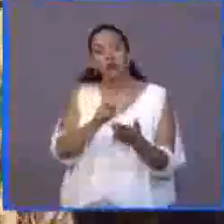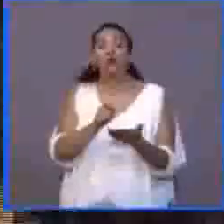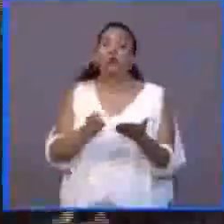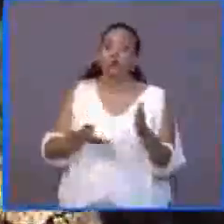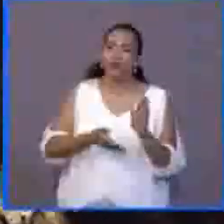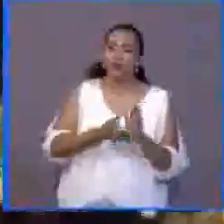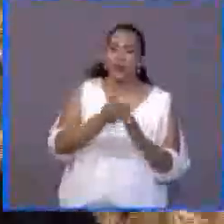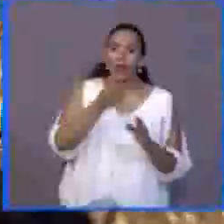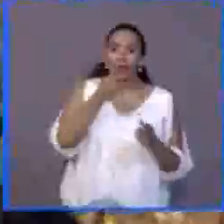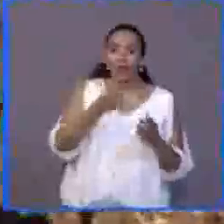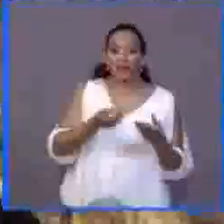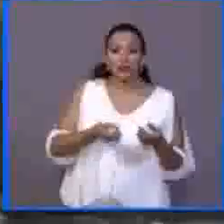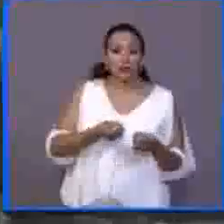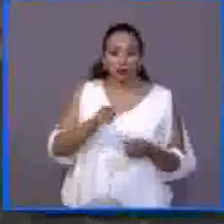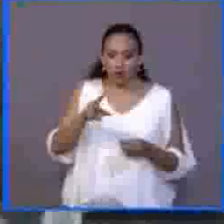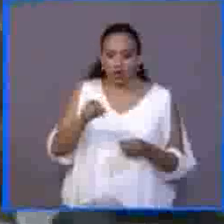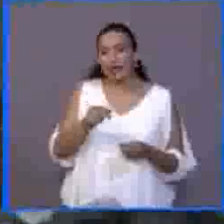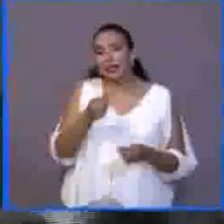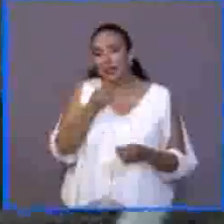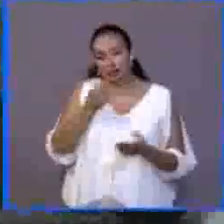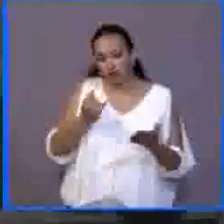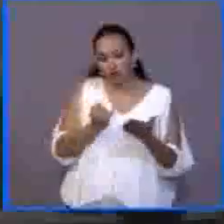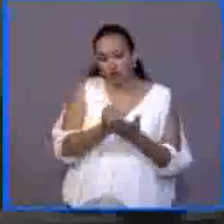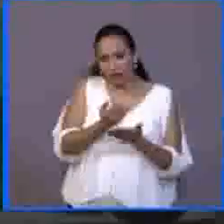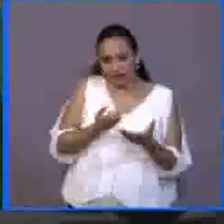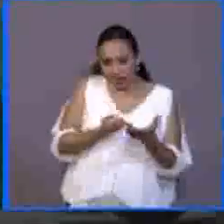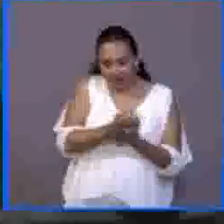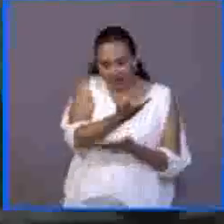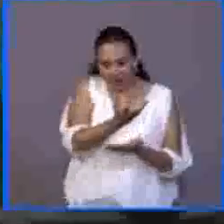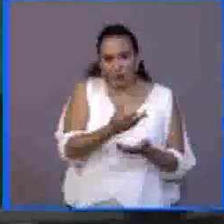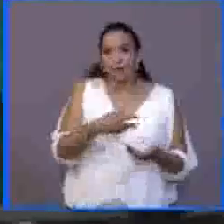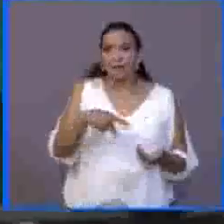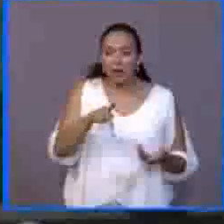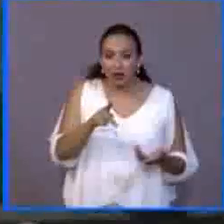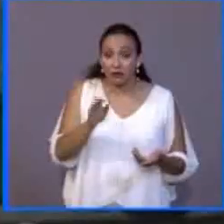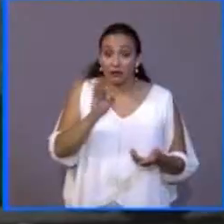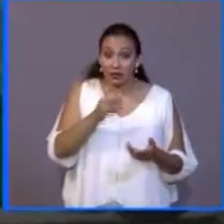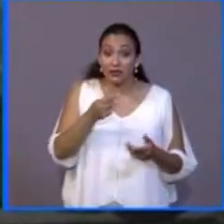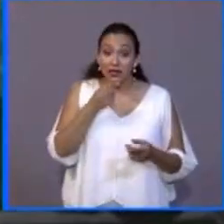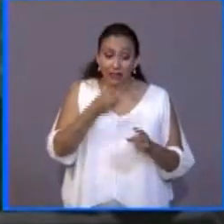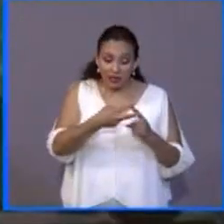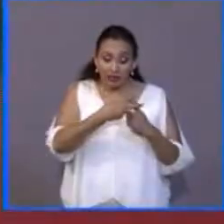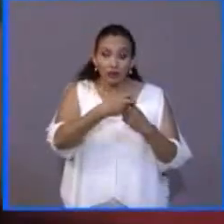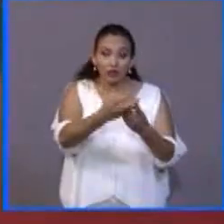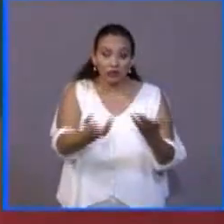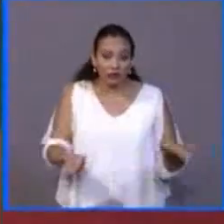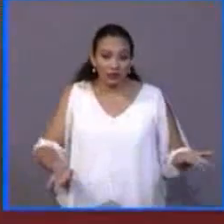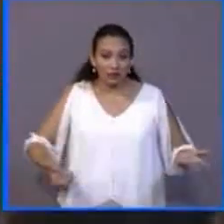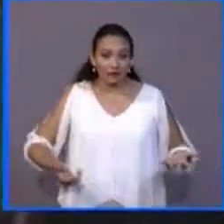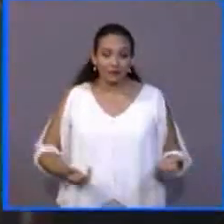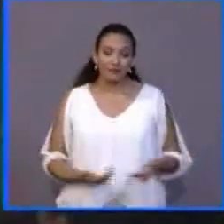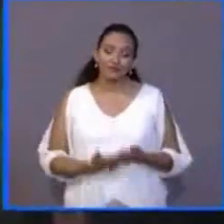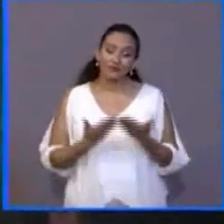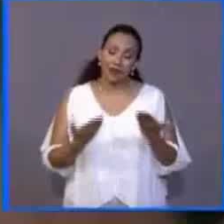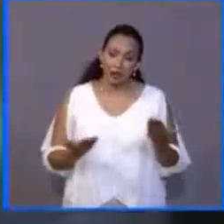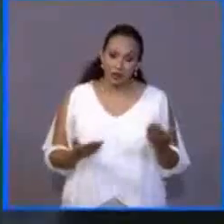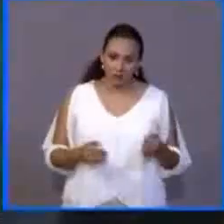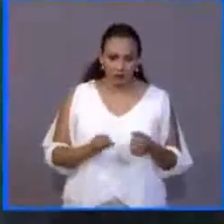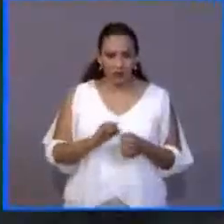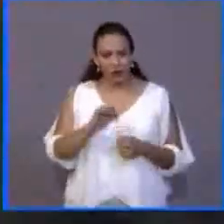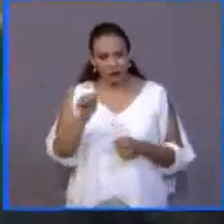leyenda, egreso no planificado, sin tomar en cuenta que pudo ser víctima de un delito. Lo más